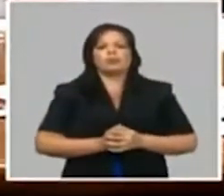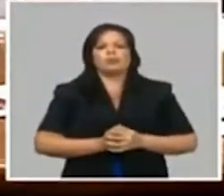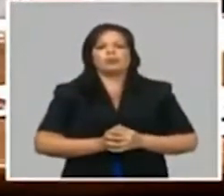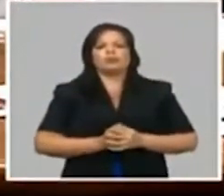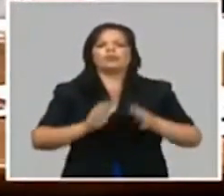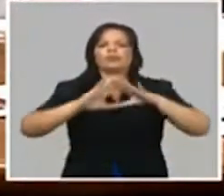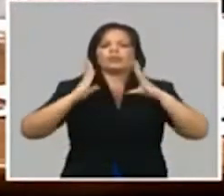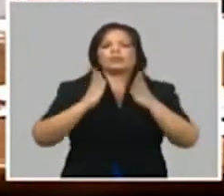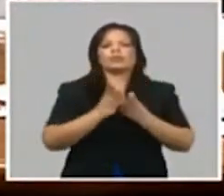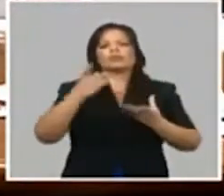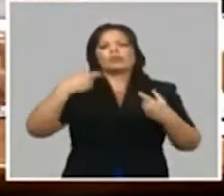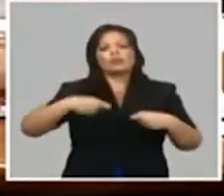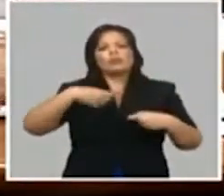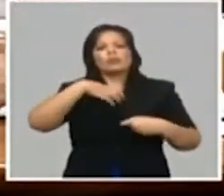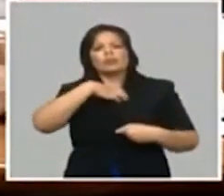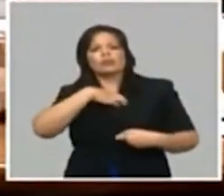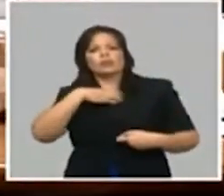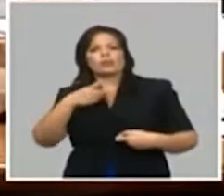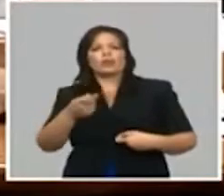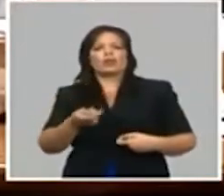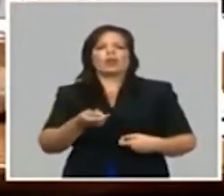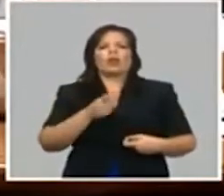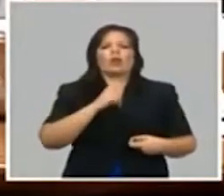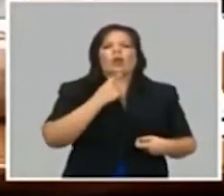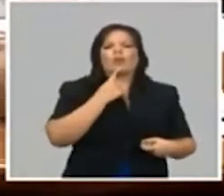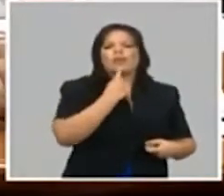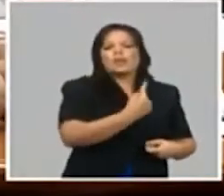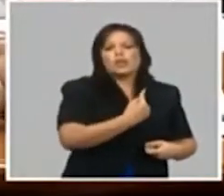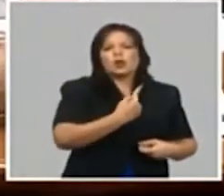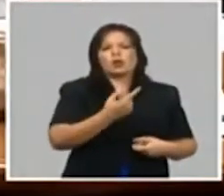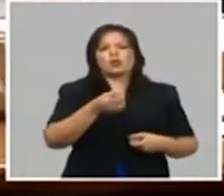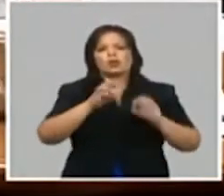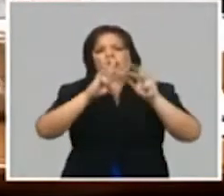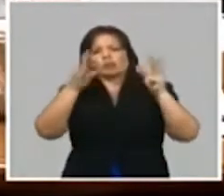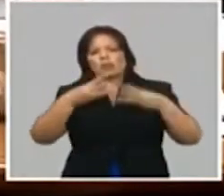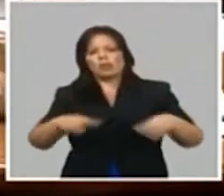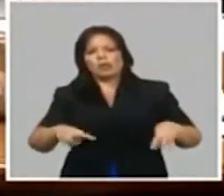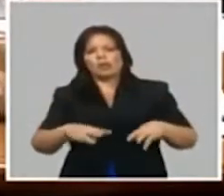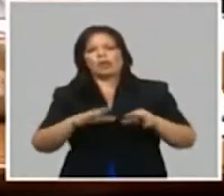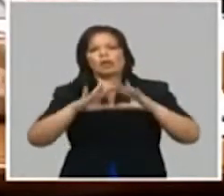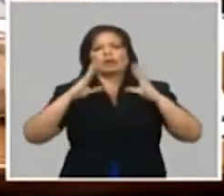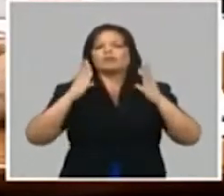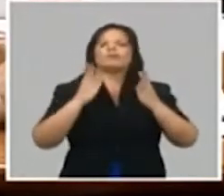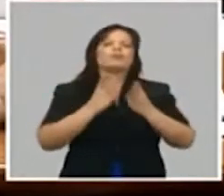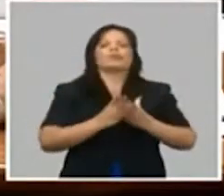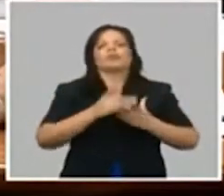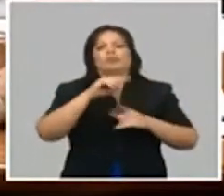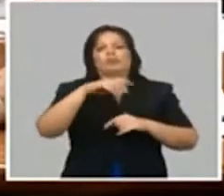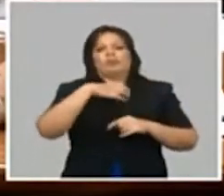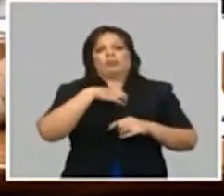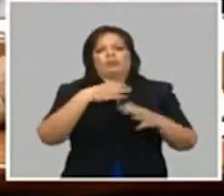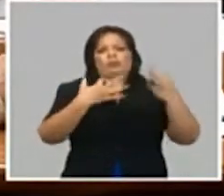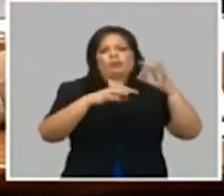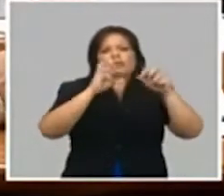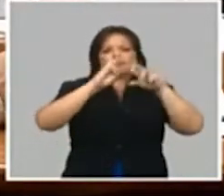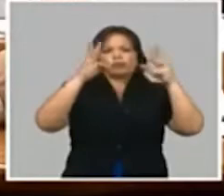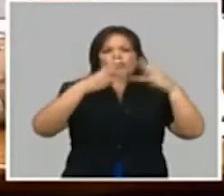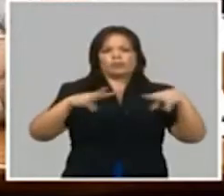y las opiniones que hemos estado viendo en la web, la que ustedes mismos reciben en el sitio web de la aduana, que es un sitio bastante